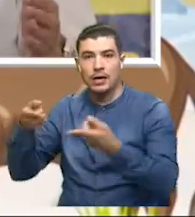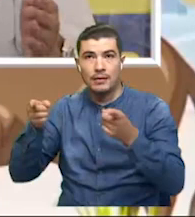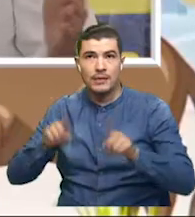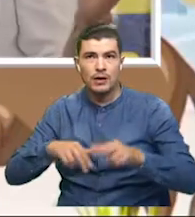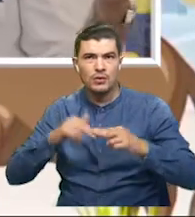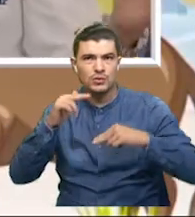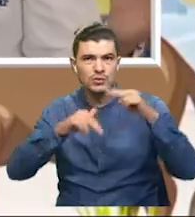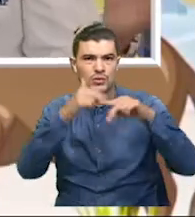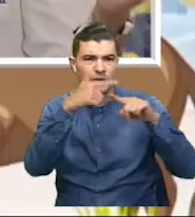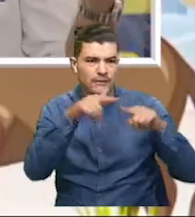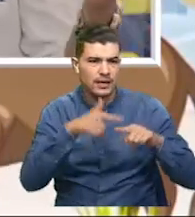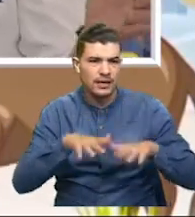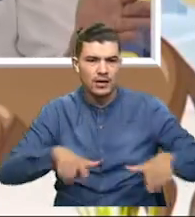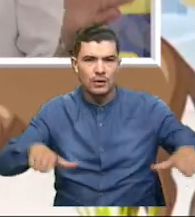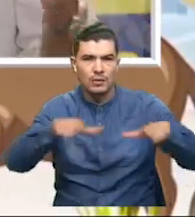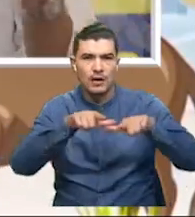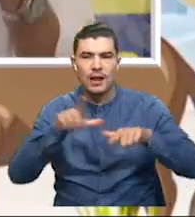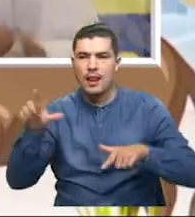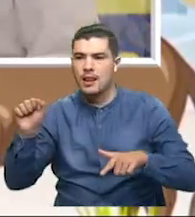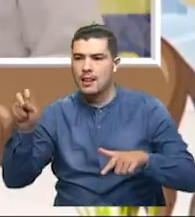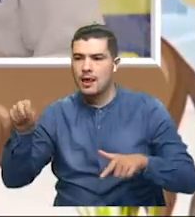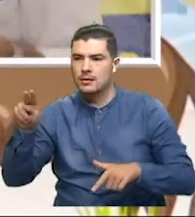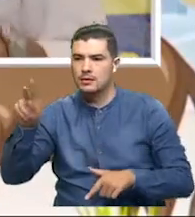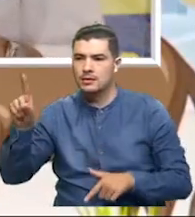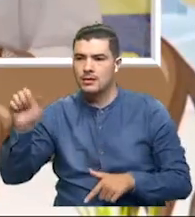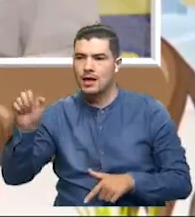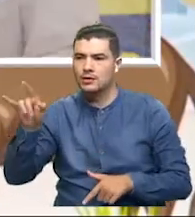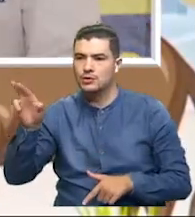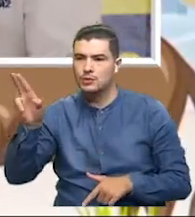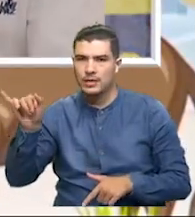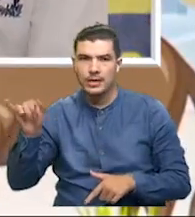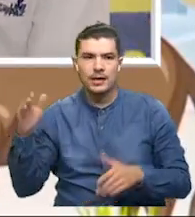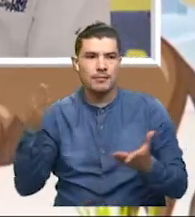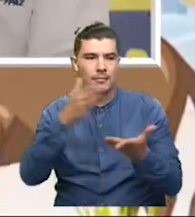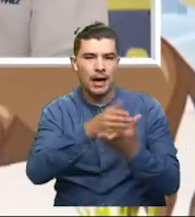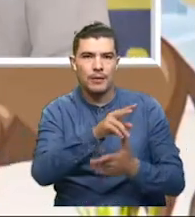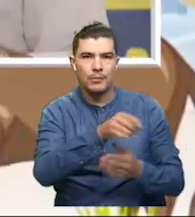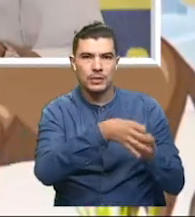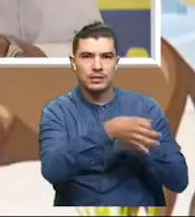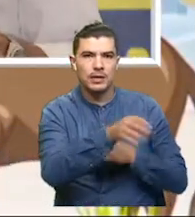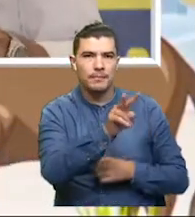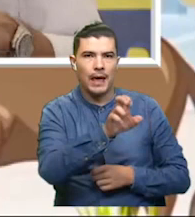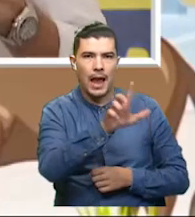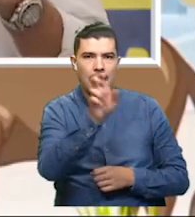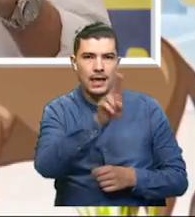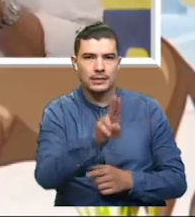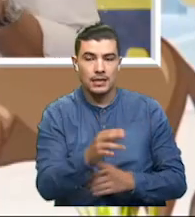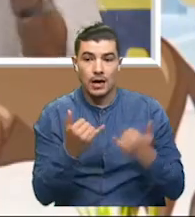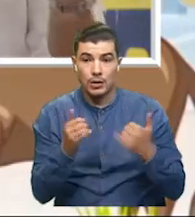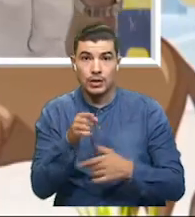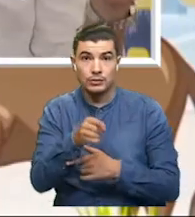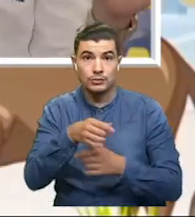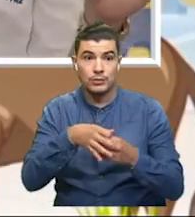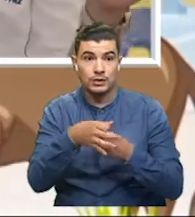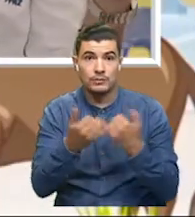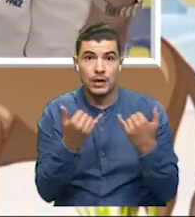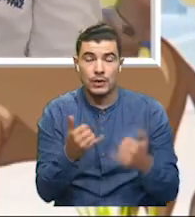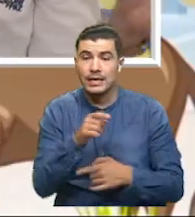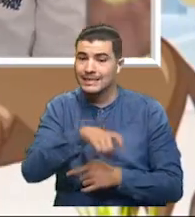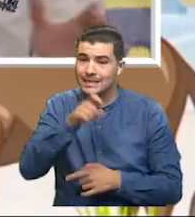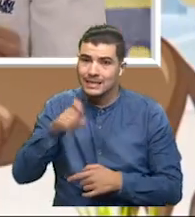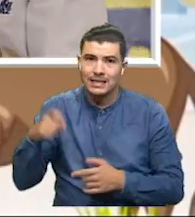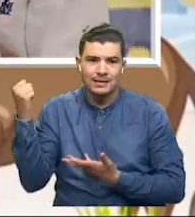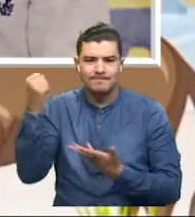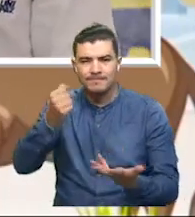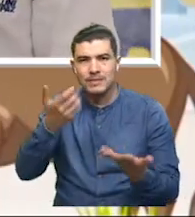que se necesitan rápidamente entre Landázuri y Vélez. Esta es una necesidad, que esta obra necesita una